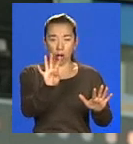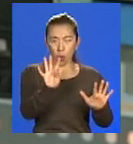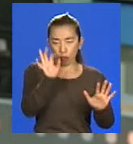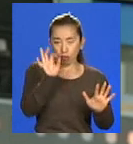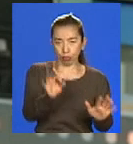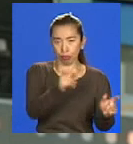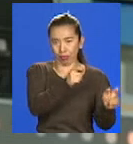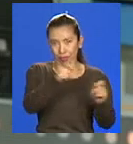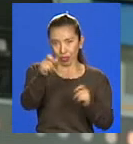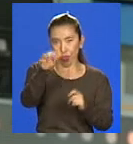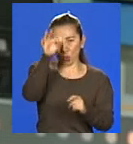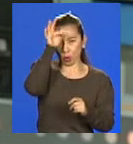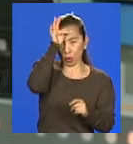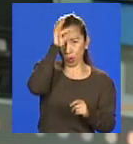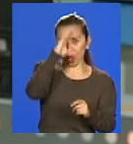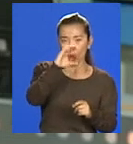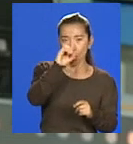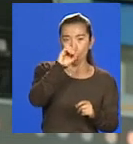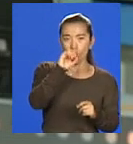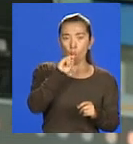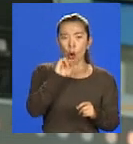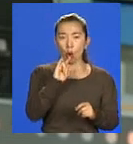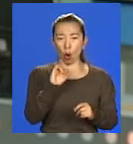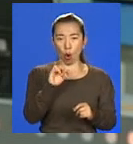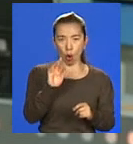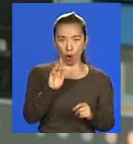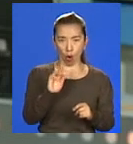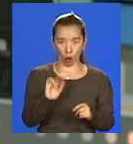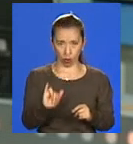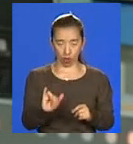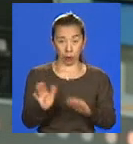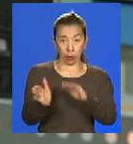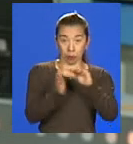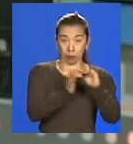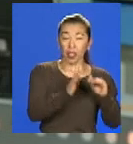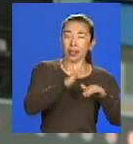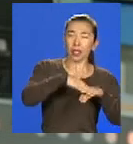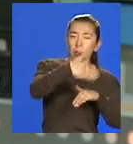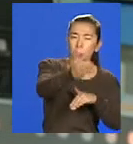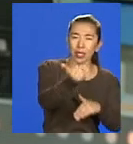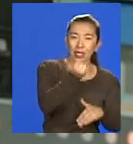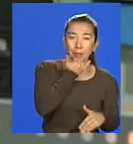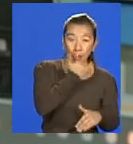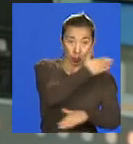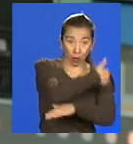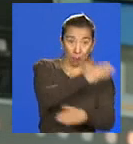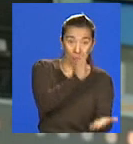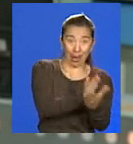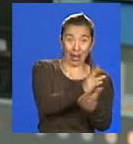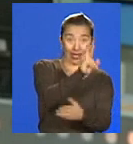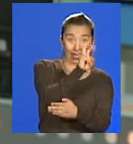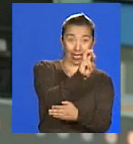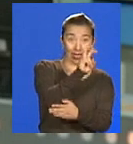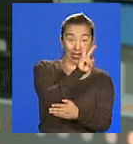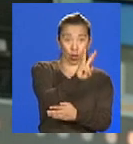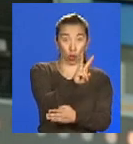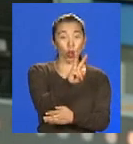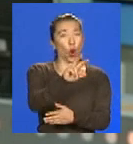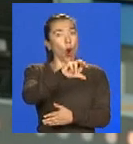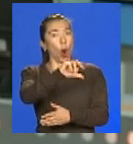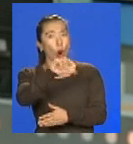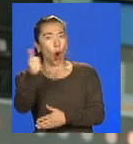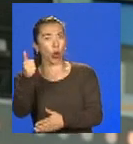al centro del Country. Muy bien, y unos minutos después de lo ocurrido en la 72, otro artefacto fue